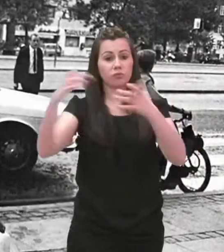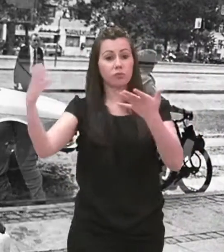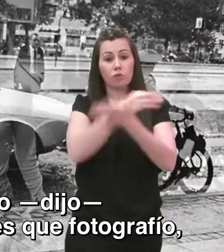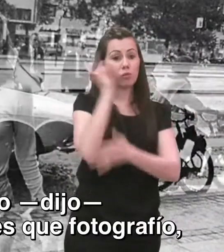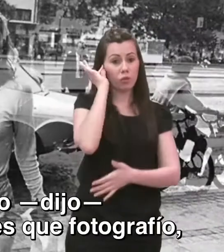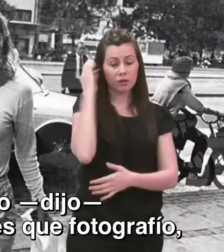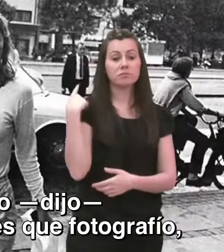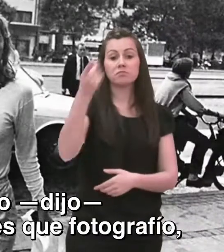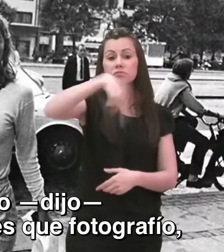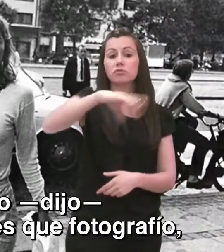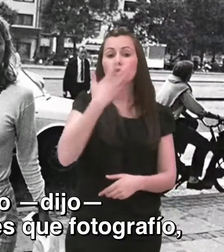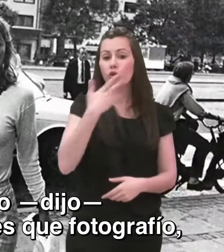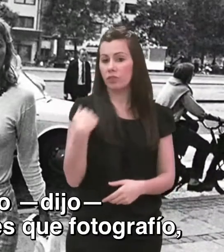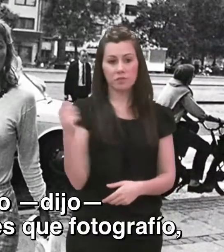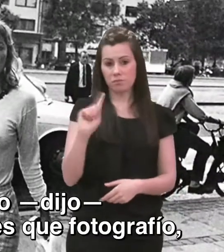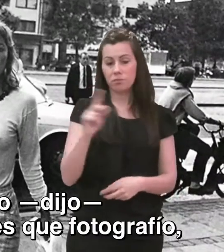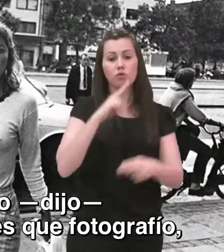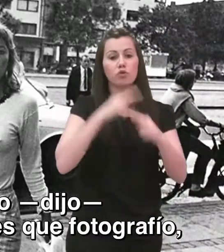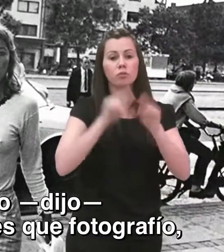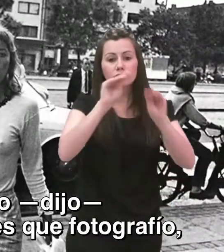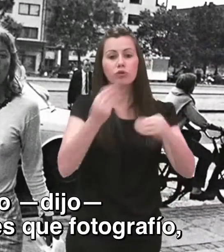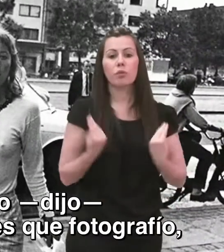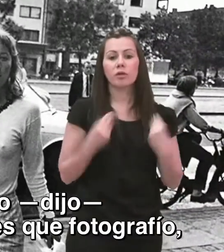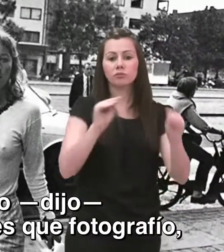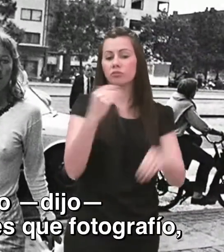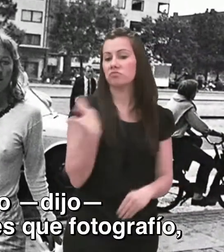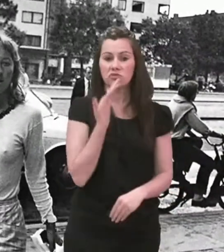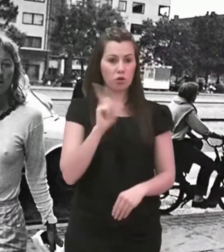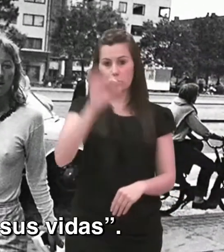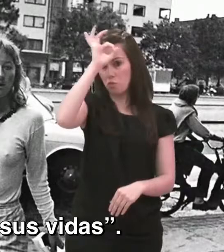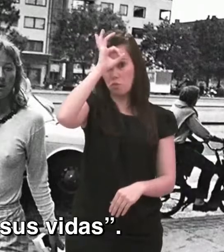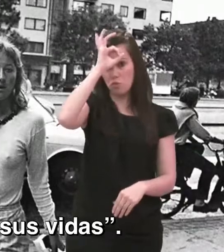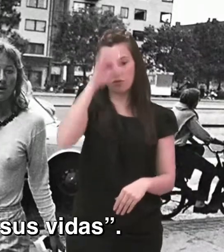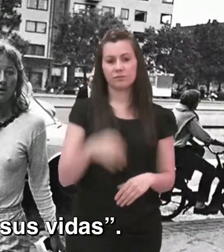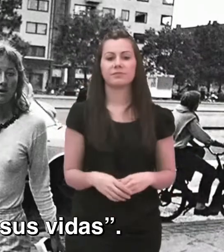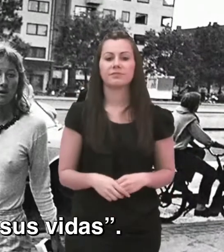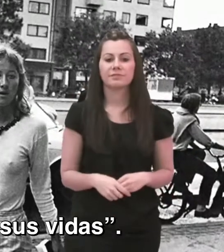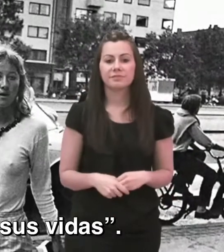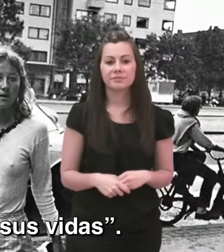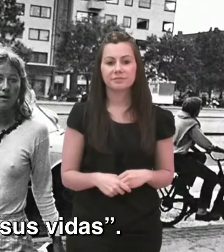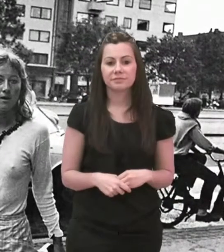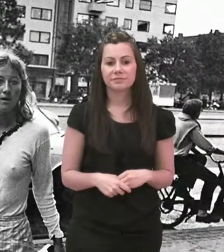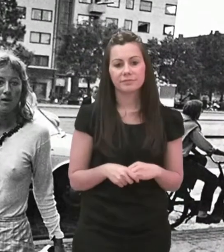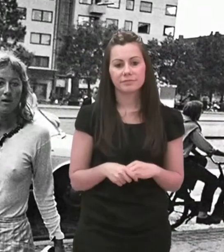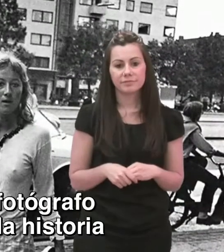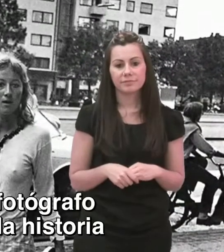fotografía. Después de todo, dijo, no conozco a las mujeres que fotografío, ni sus nombres, ni sus